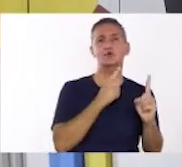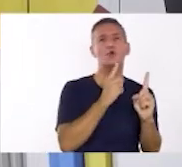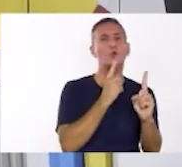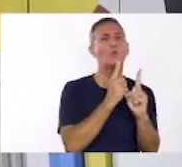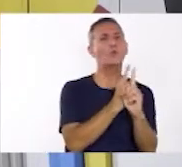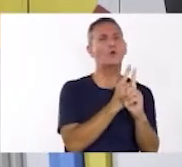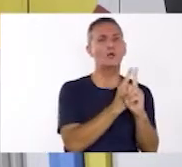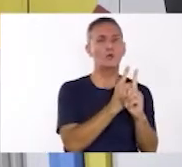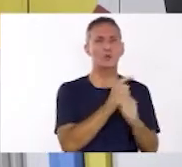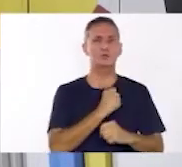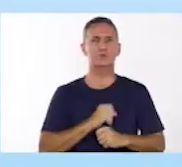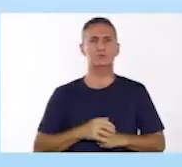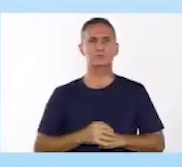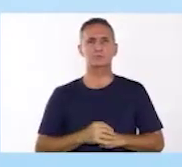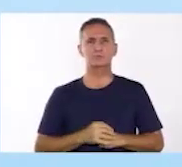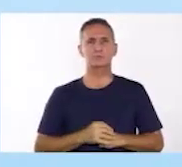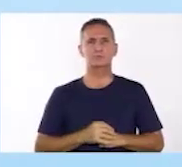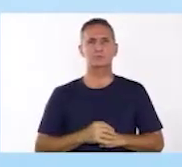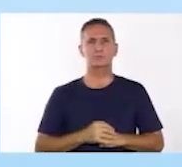encuentro.